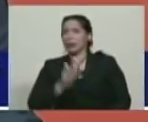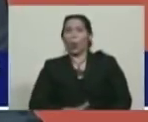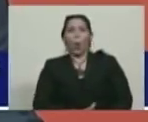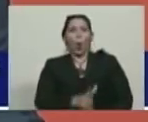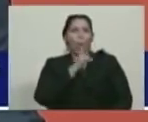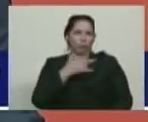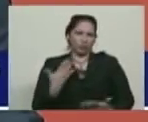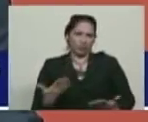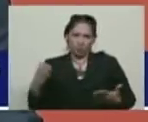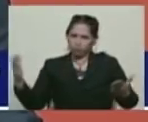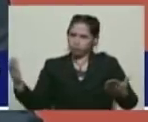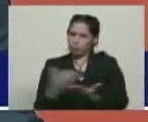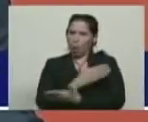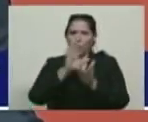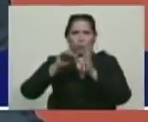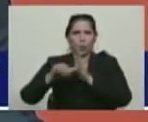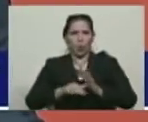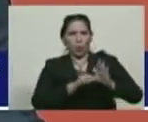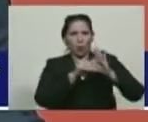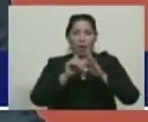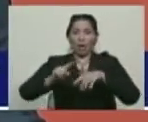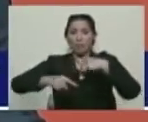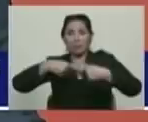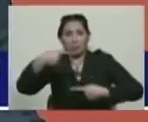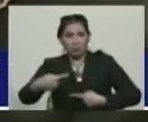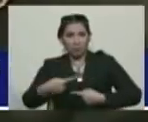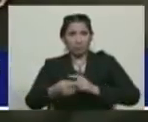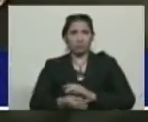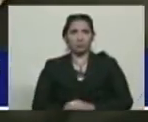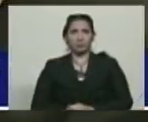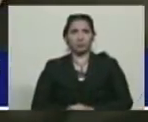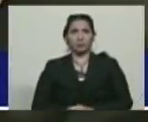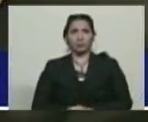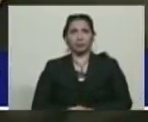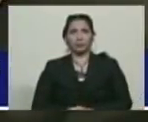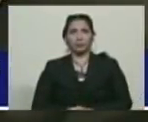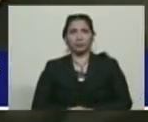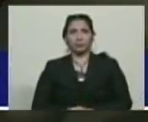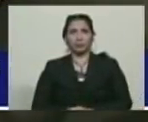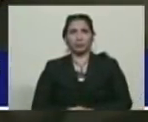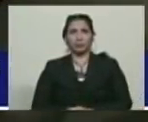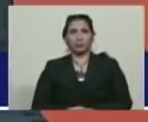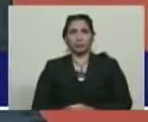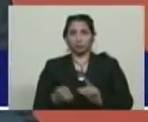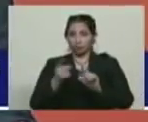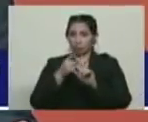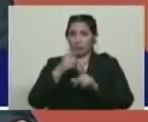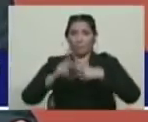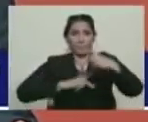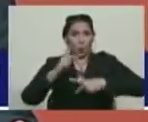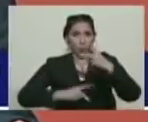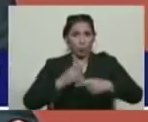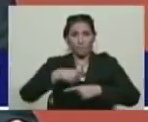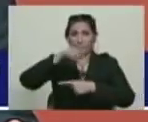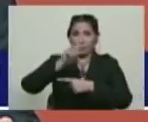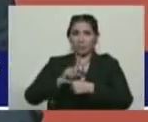extorsionaban y luego evidentemente el productor primario está obligado